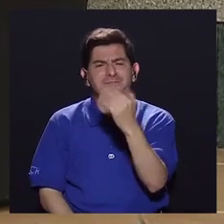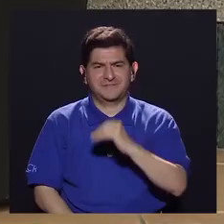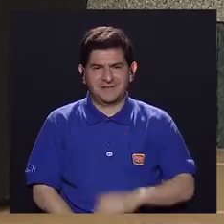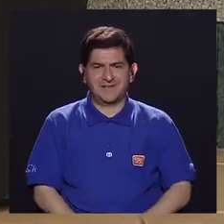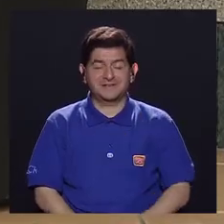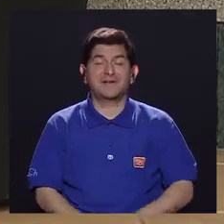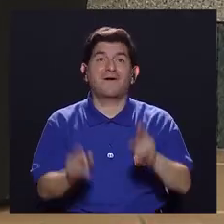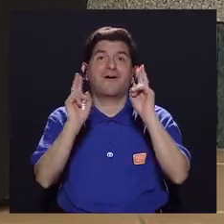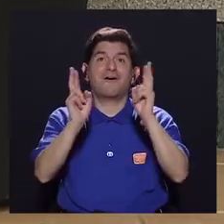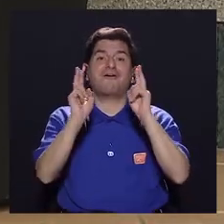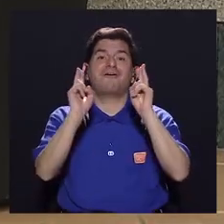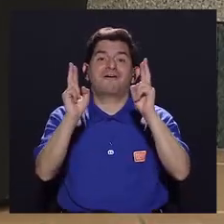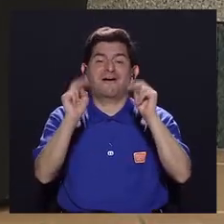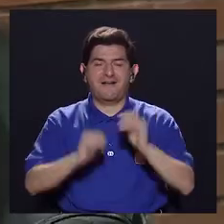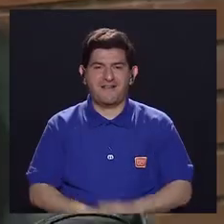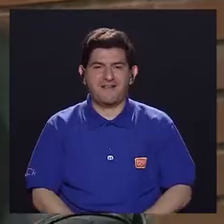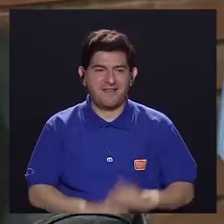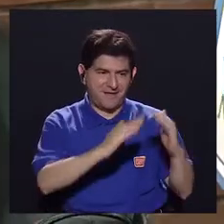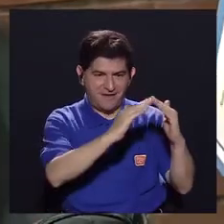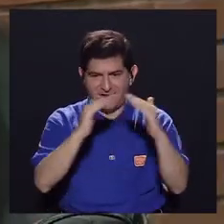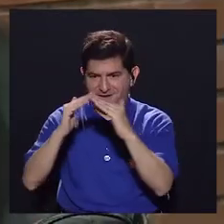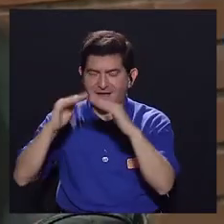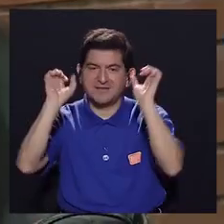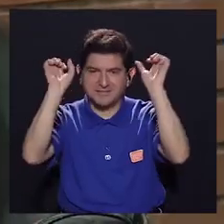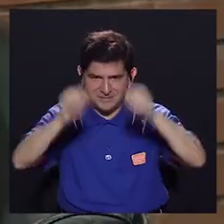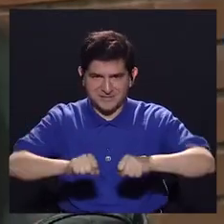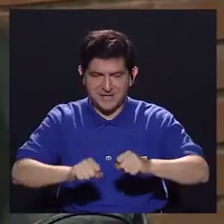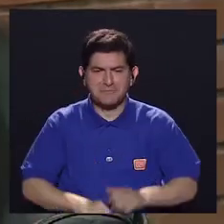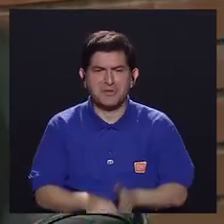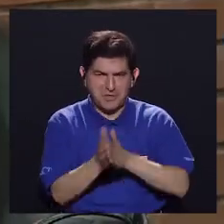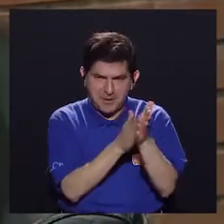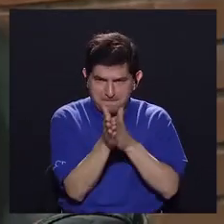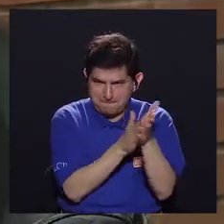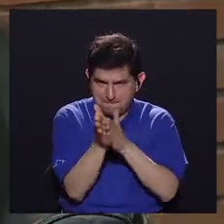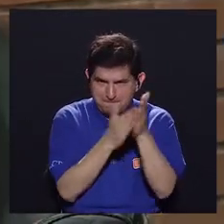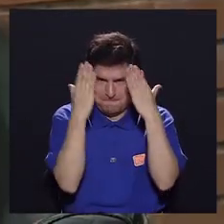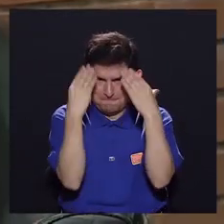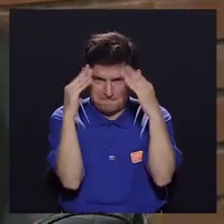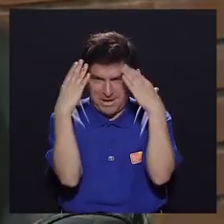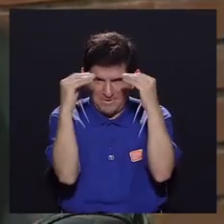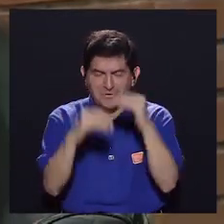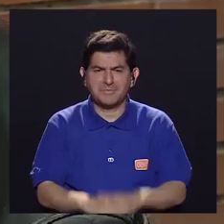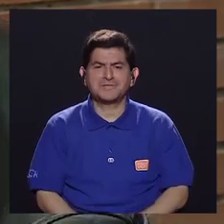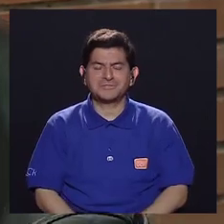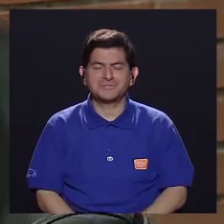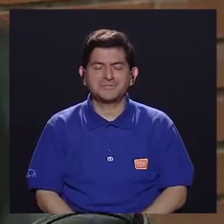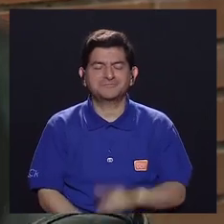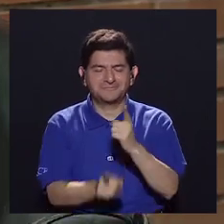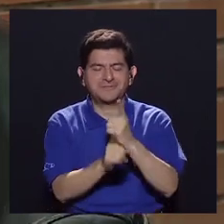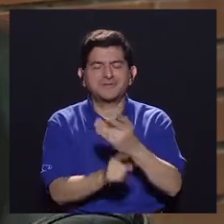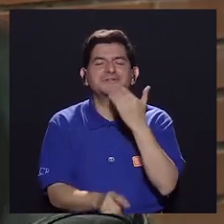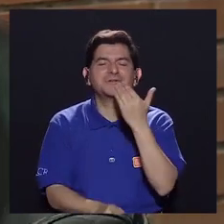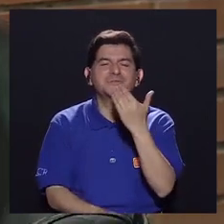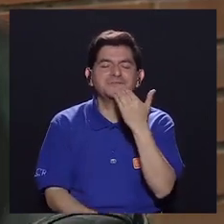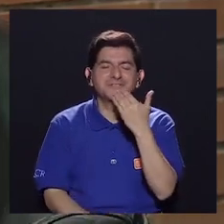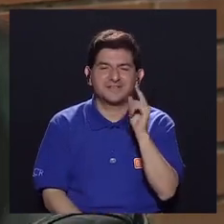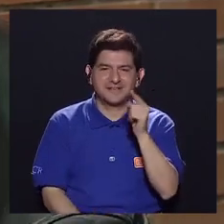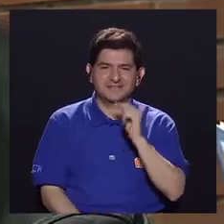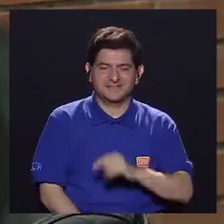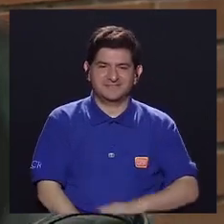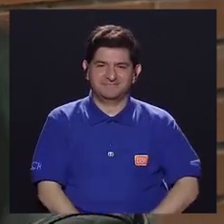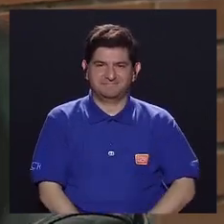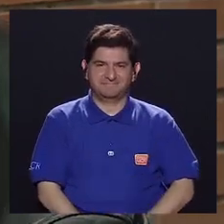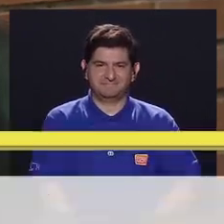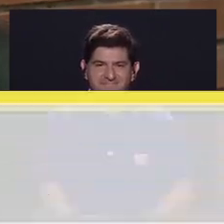pero de verdad que muchísimas gracias y que ojalá que en los hogares hayan podido pues sacar provecho de esta información. Así sea,